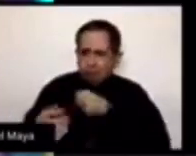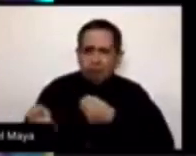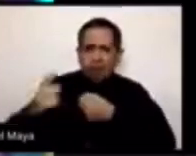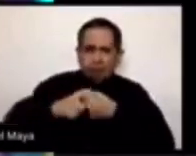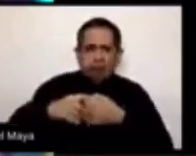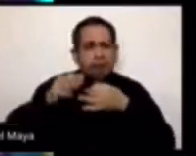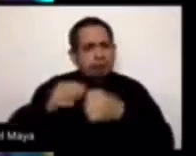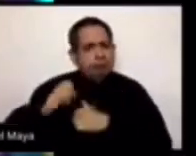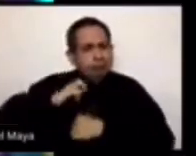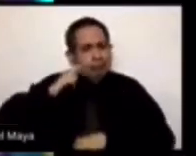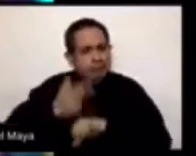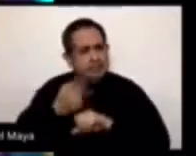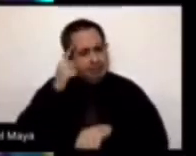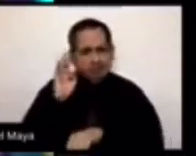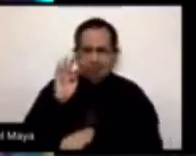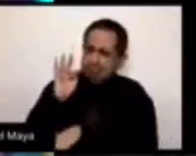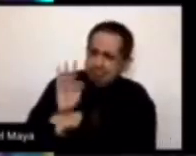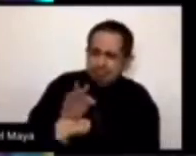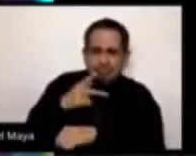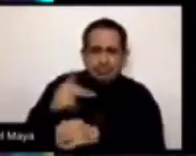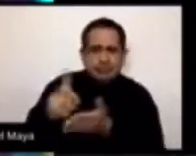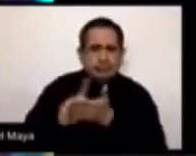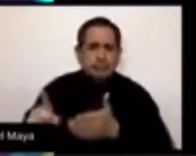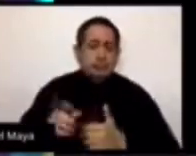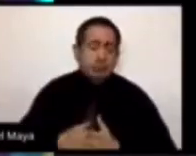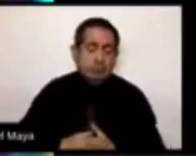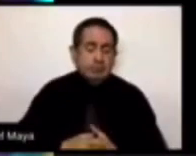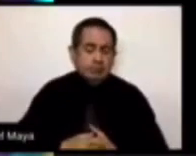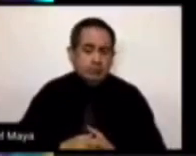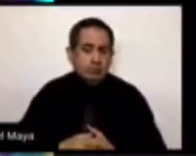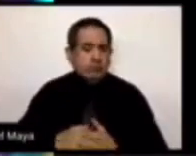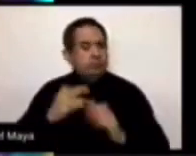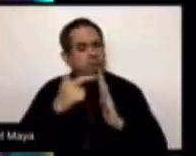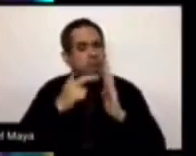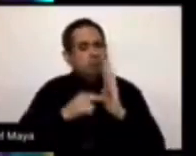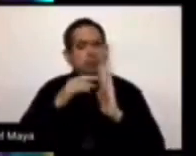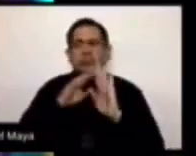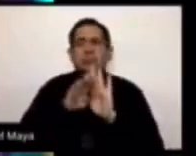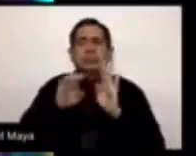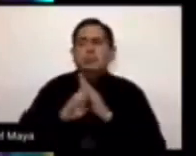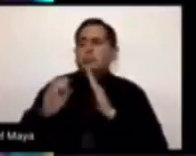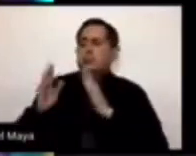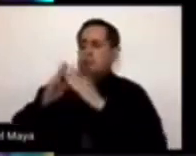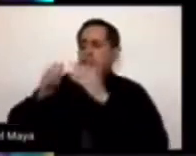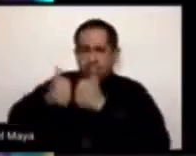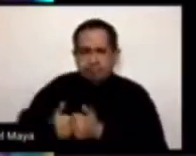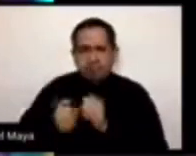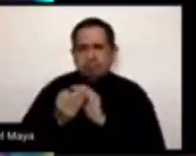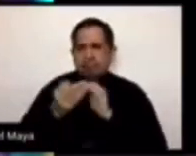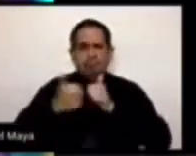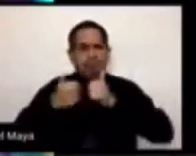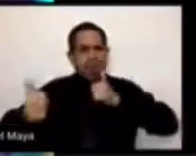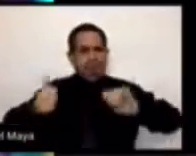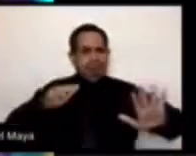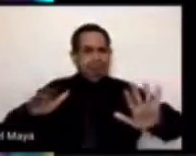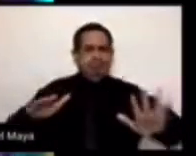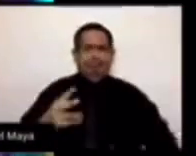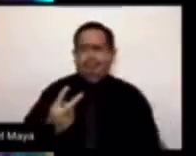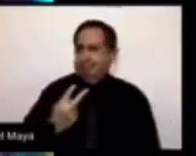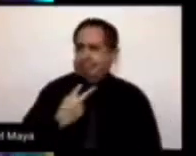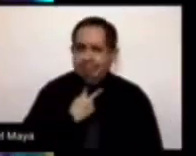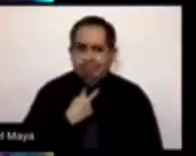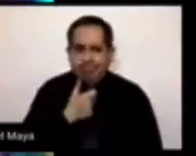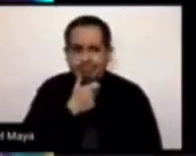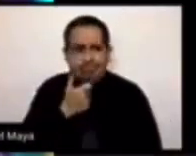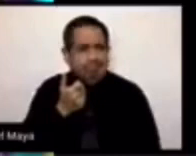que proteja sus derechos. Se estima que estas medidas como el confinamiento y la sana distancia han tenido un impacto en 1.600